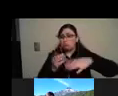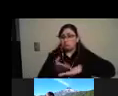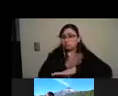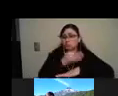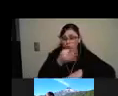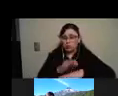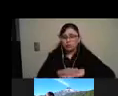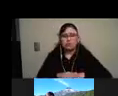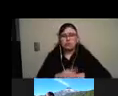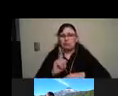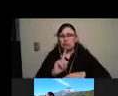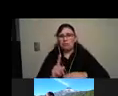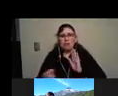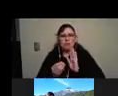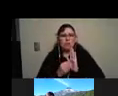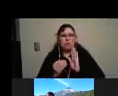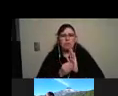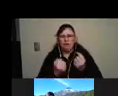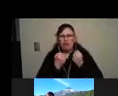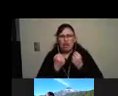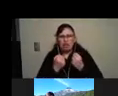predominante que otra.